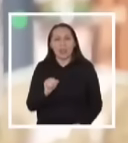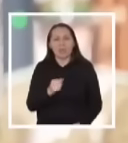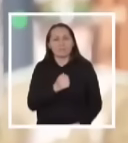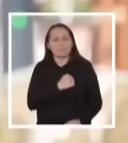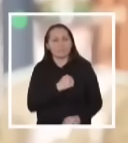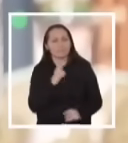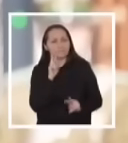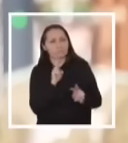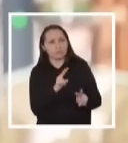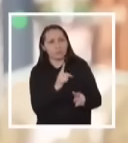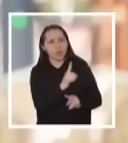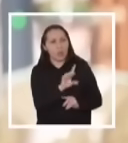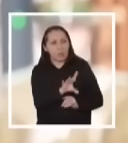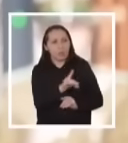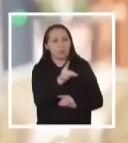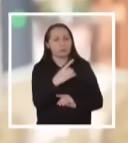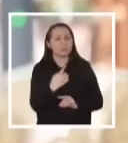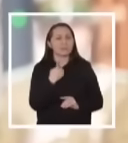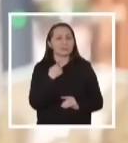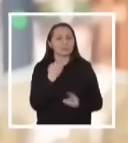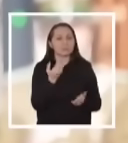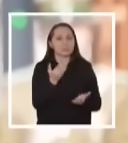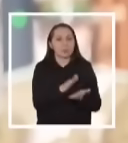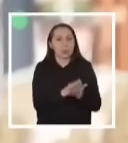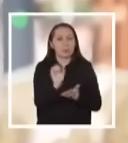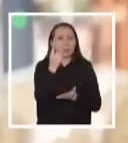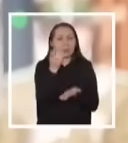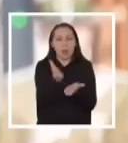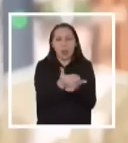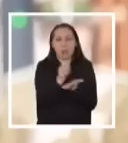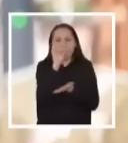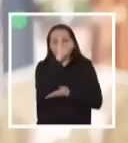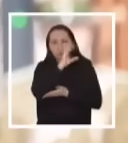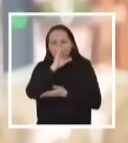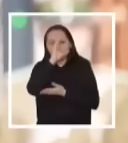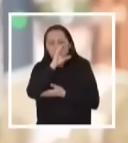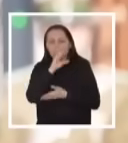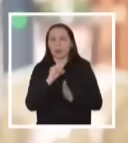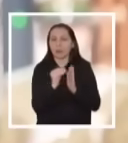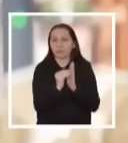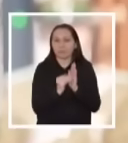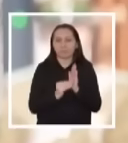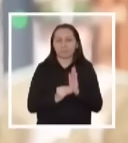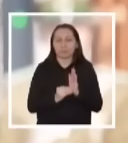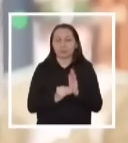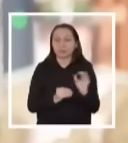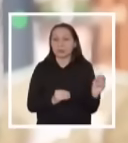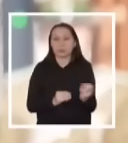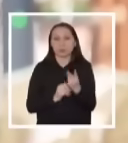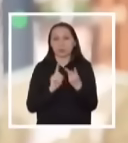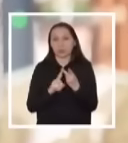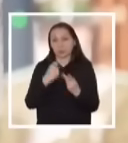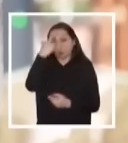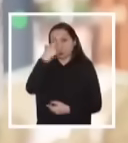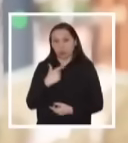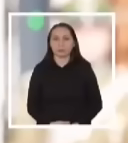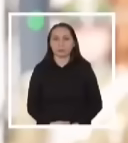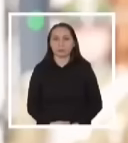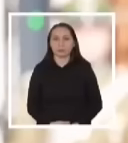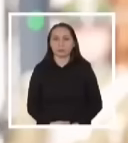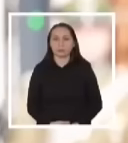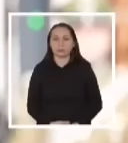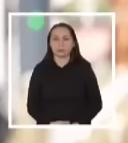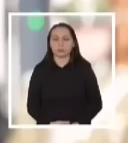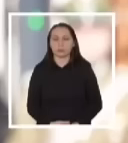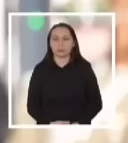va. Tú hablabas que en otras oportunidades tampoco la oposición ha ido, en otras celebraciones del 11 de septiembre, de lado y lado. ¿Qué van a hacer los partidos